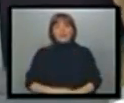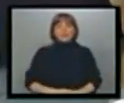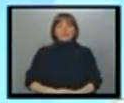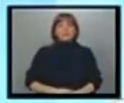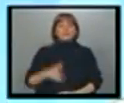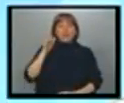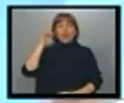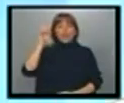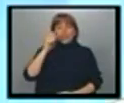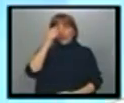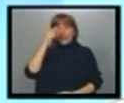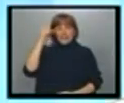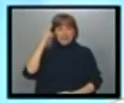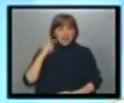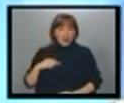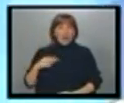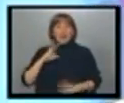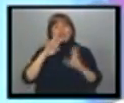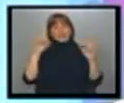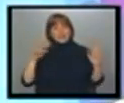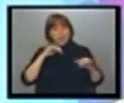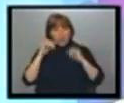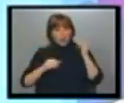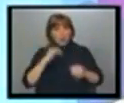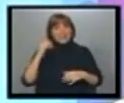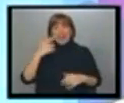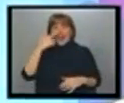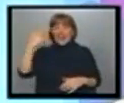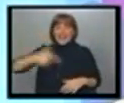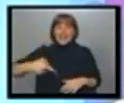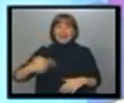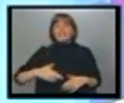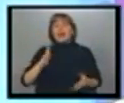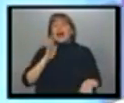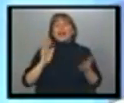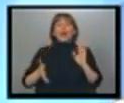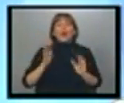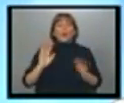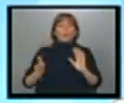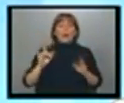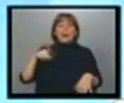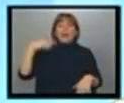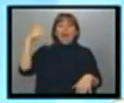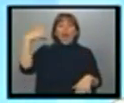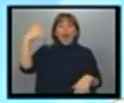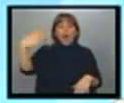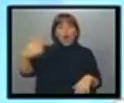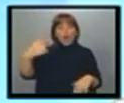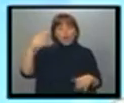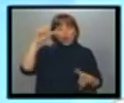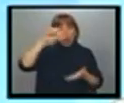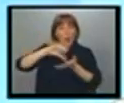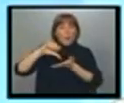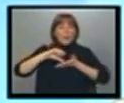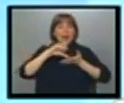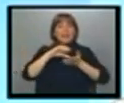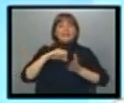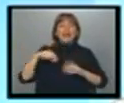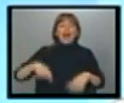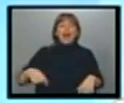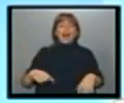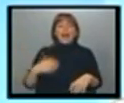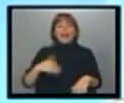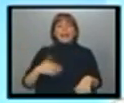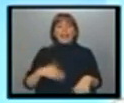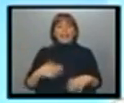8.29, otra vez con Marcelo. Había quedado un tema pendiente, tema combustibles, la comparación con otros países de la región. ¿Cómo está Argentina después de